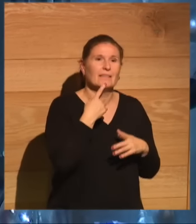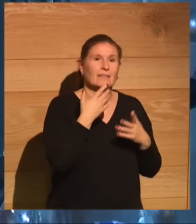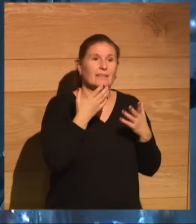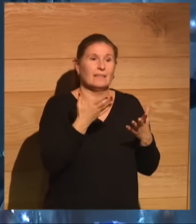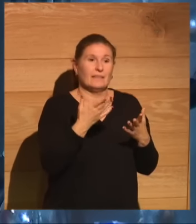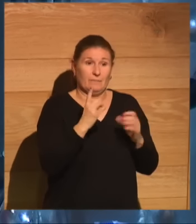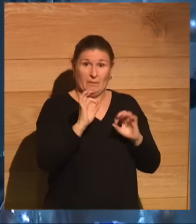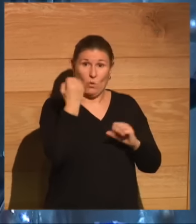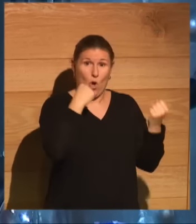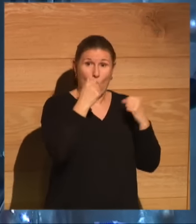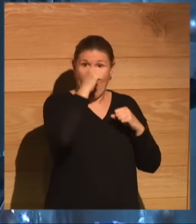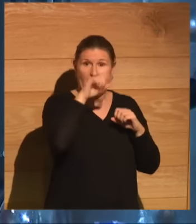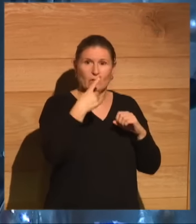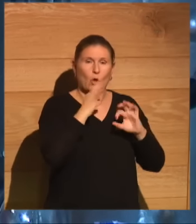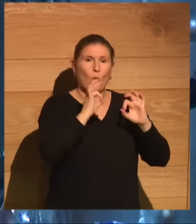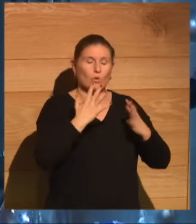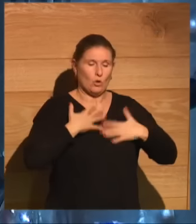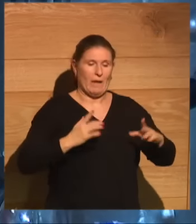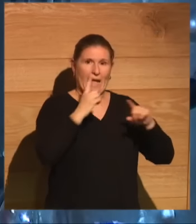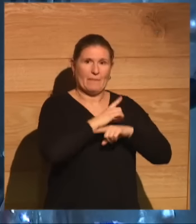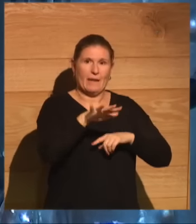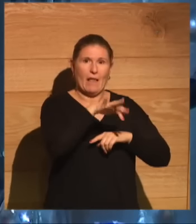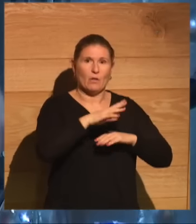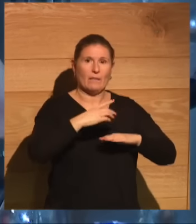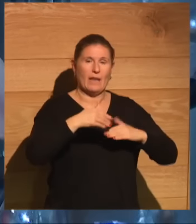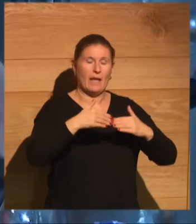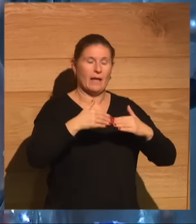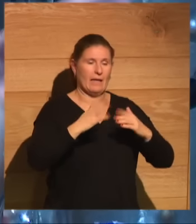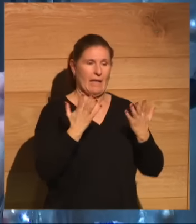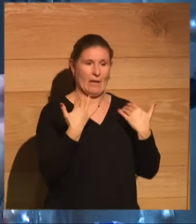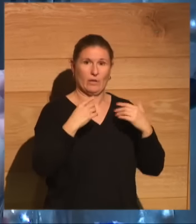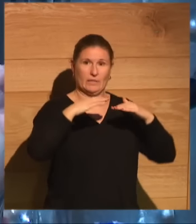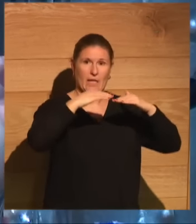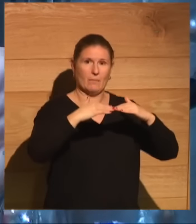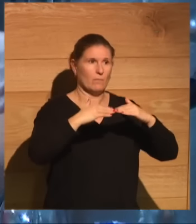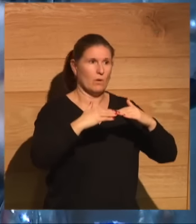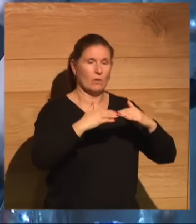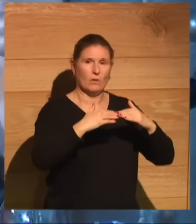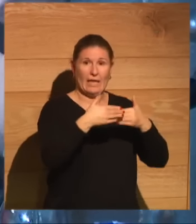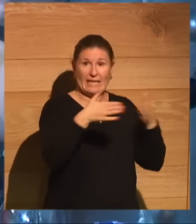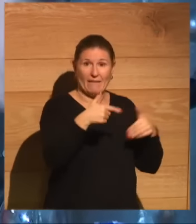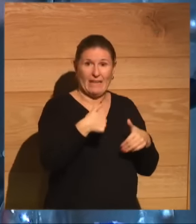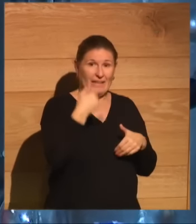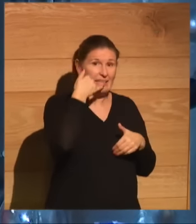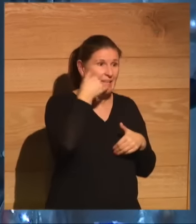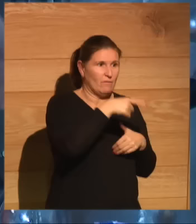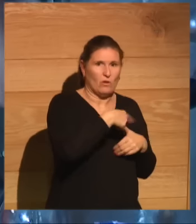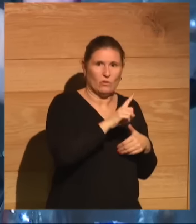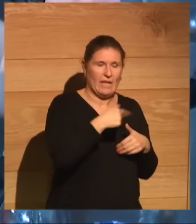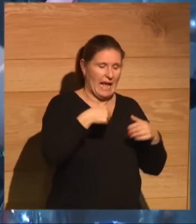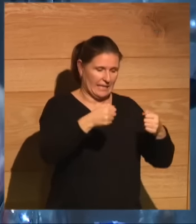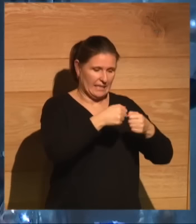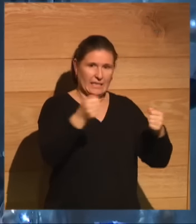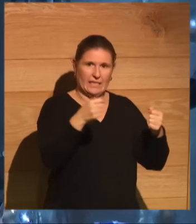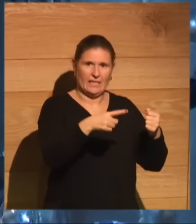ponen a Christopher Reeve a cambiarse en la cornisa. Si recordáis bien la película, en ningún momento se cambia en una cabina de teléfonos. De hecho, hasta se hace una broma de aquí no me puedo cambiar.